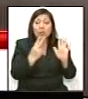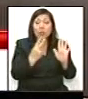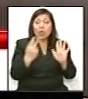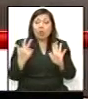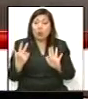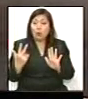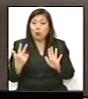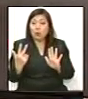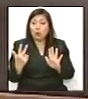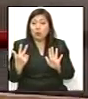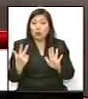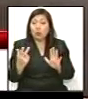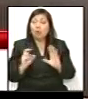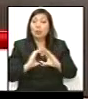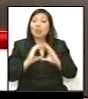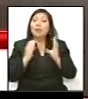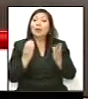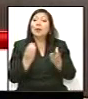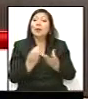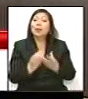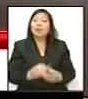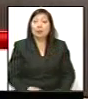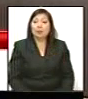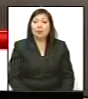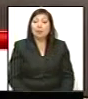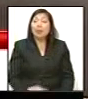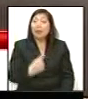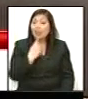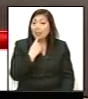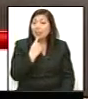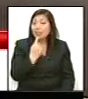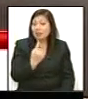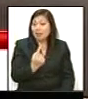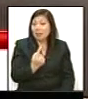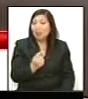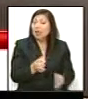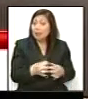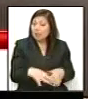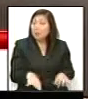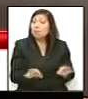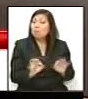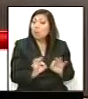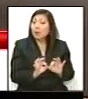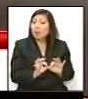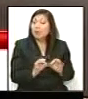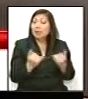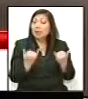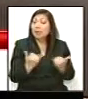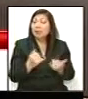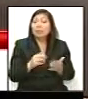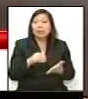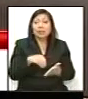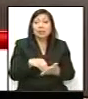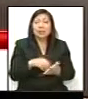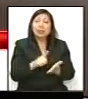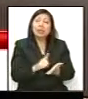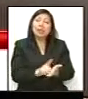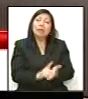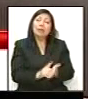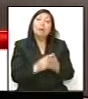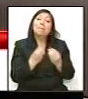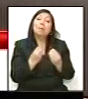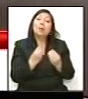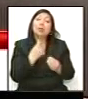78 del Congreso de la República. Reitero entonces, presidente, la importancia de esta propuesta legislativa